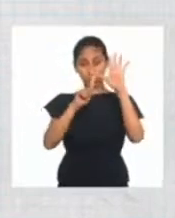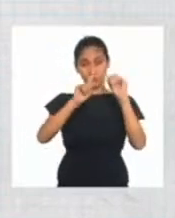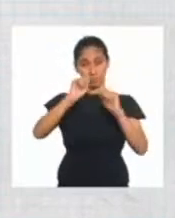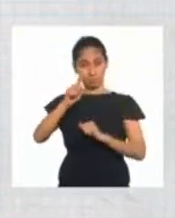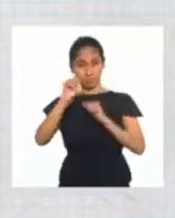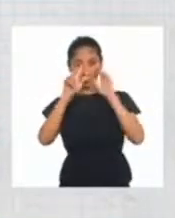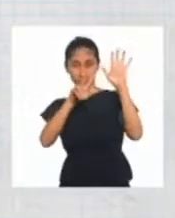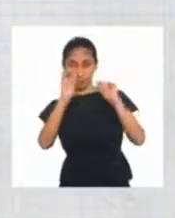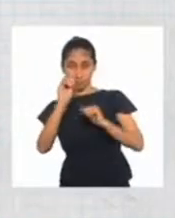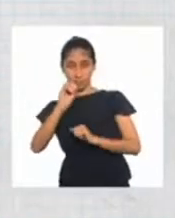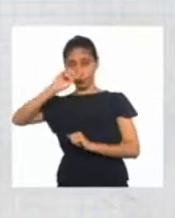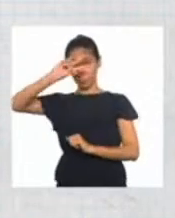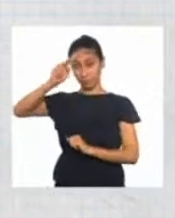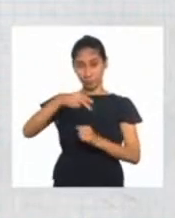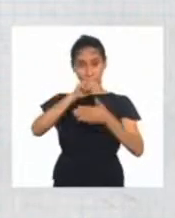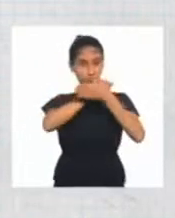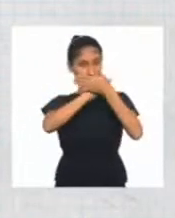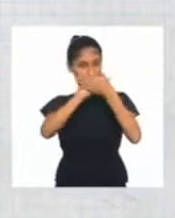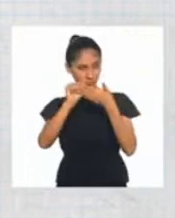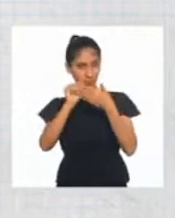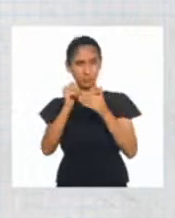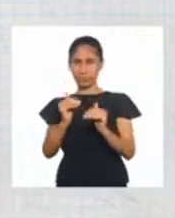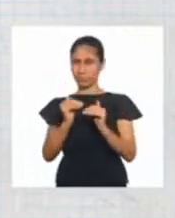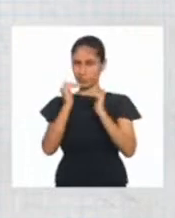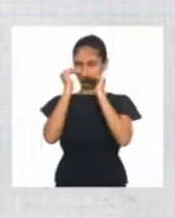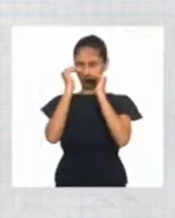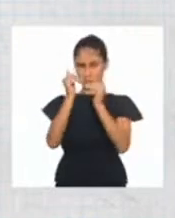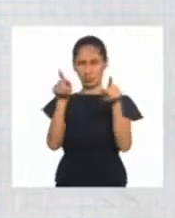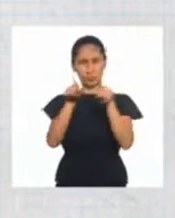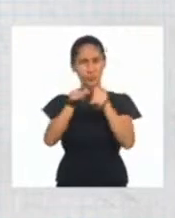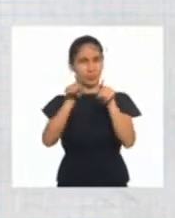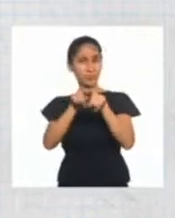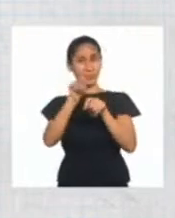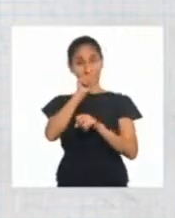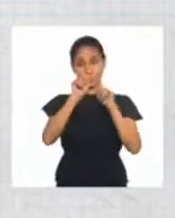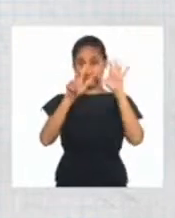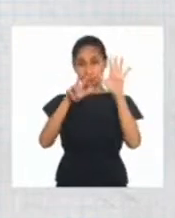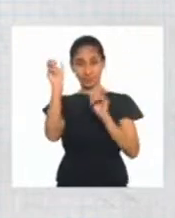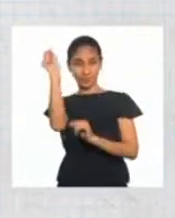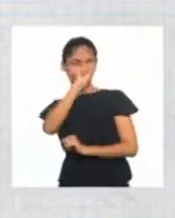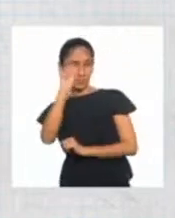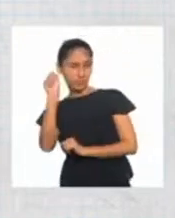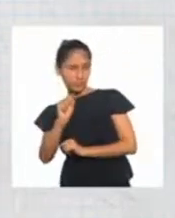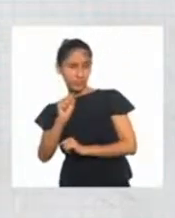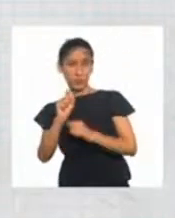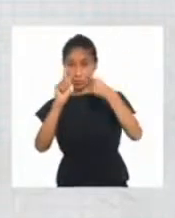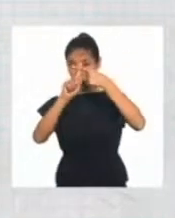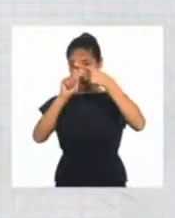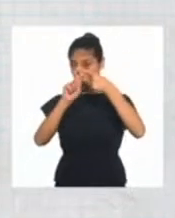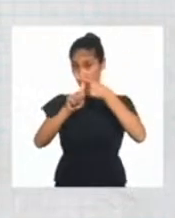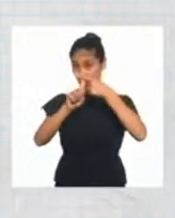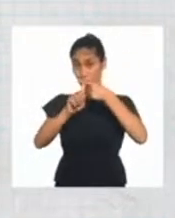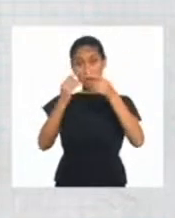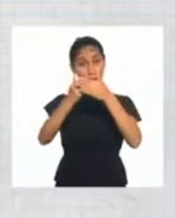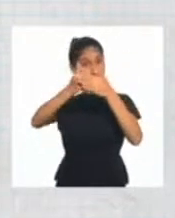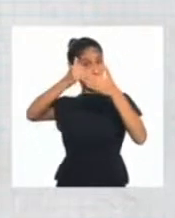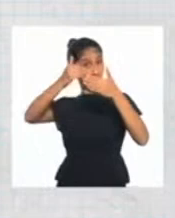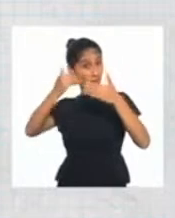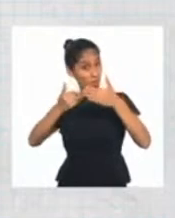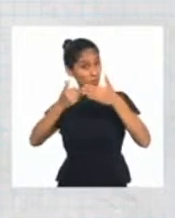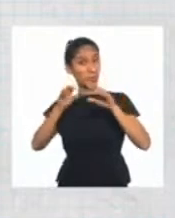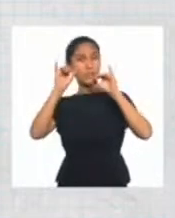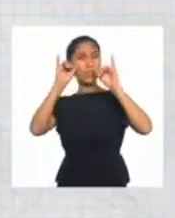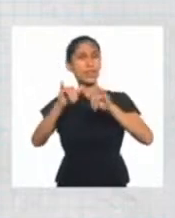6.180. Al segundo mes, se incrementa también 180 soles, que sumados al monto